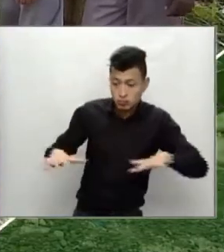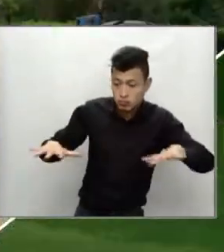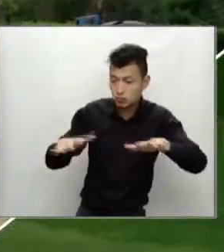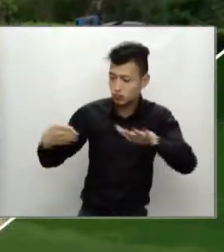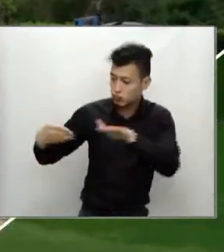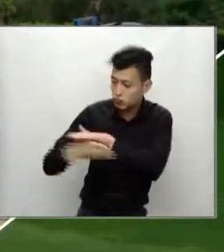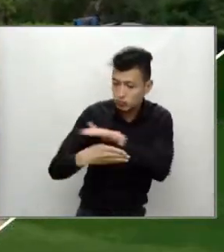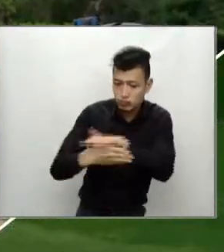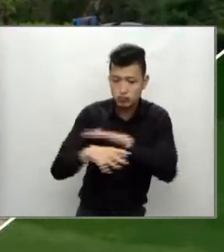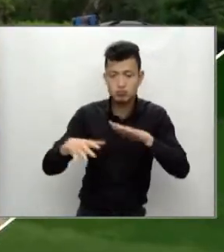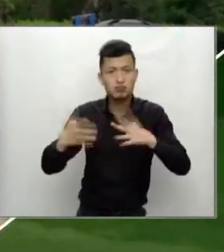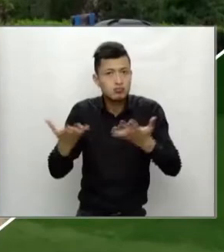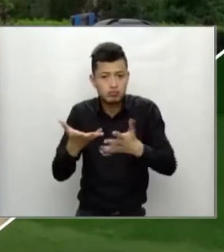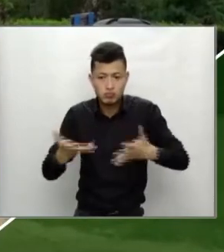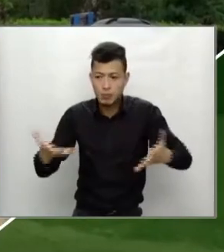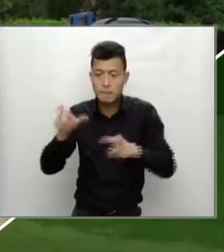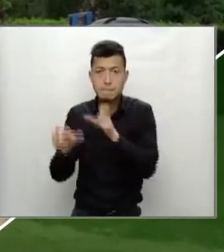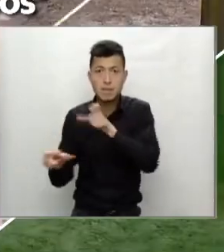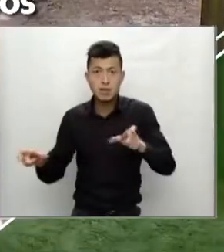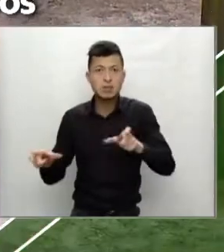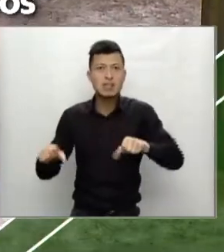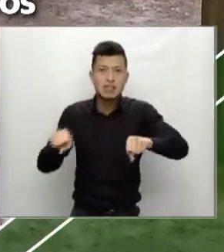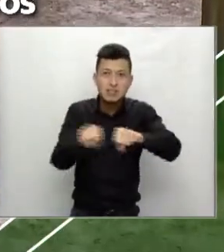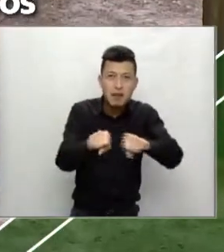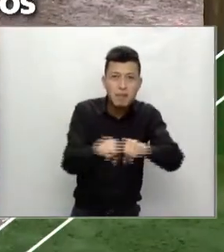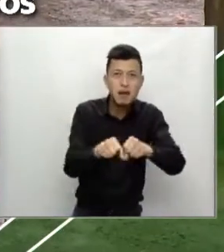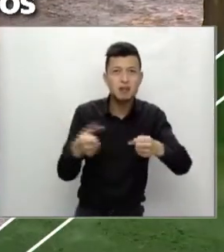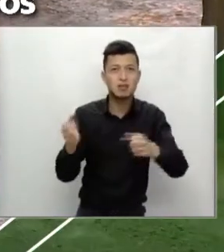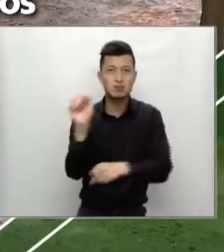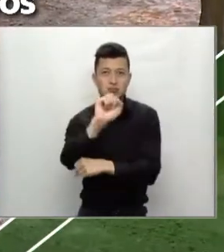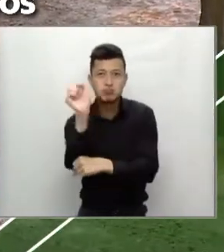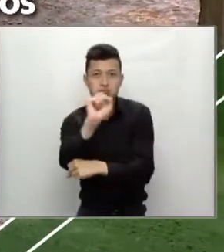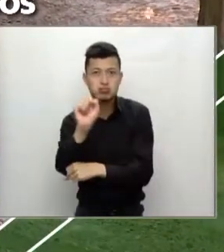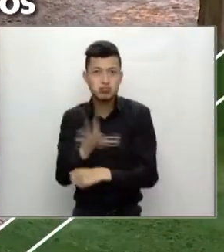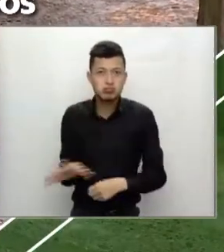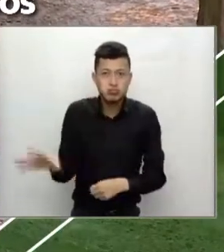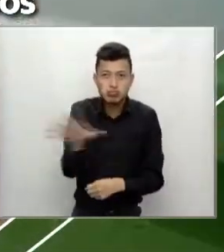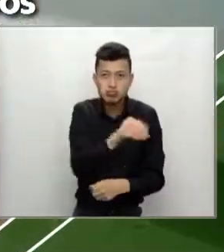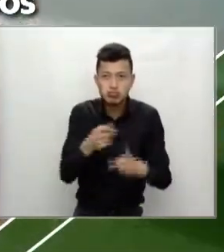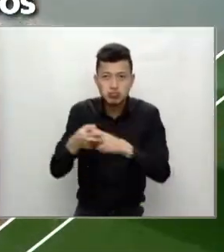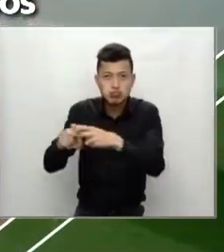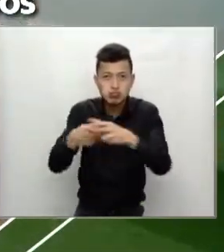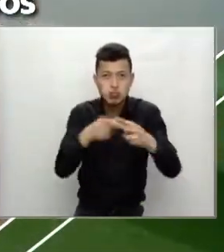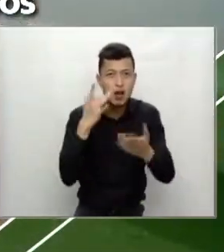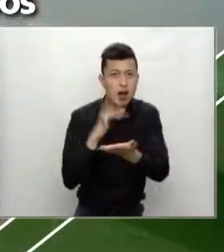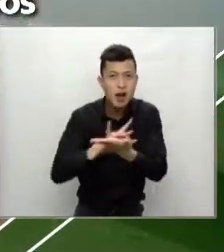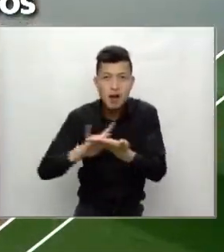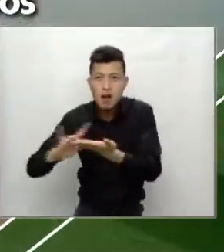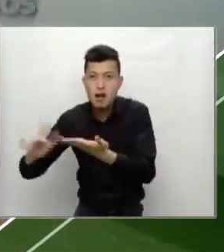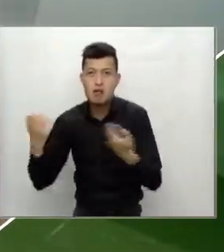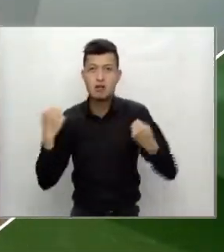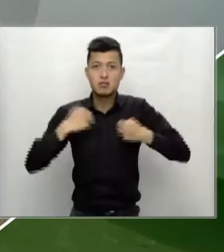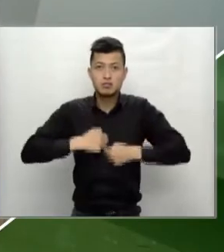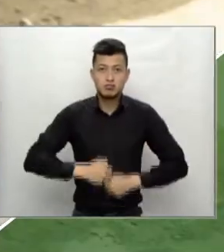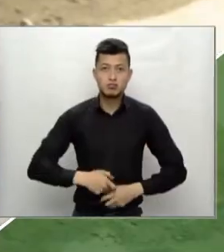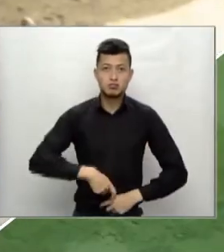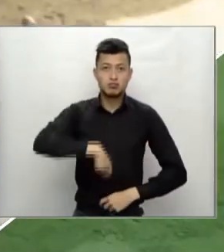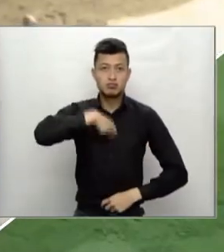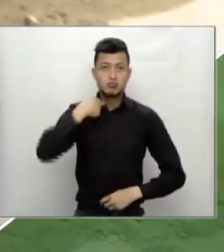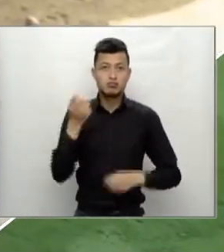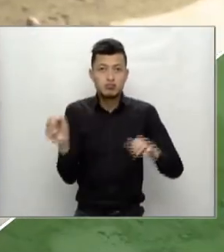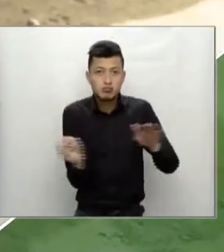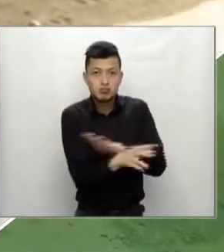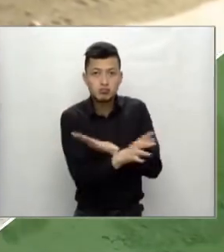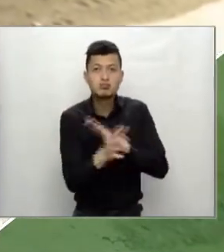ingreso de personas, suelo o material vegetal. Limpie y desinfecte calzados, vehículos, herramientas y equipos. Proporcione botas de caucho nuevas y